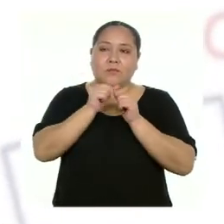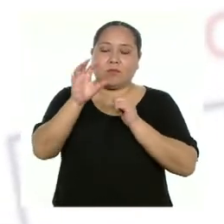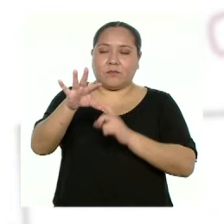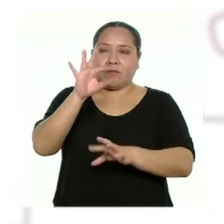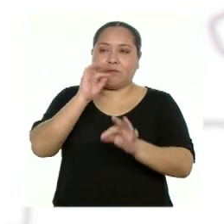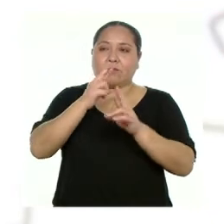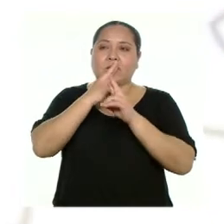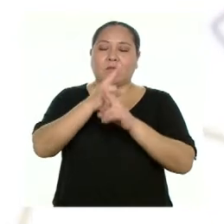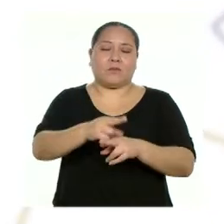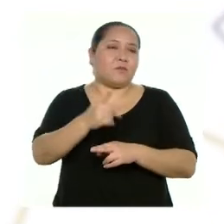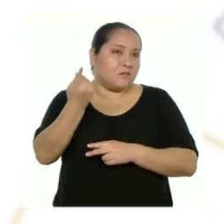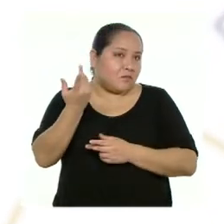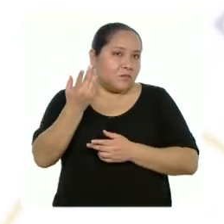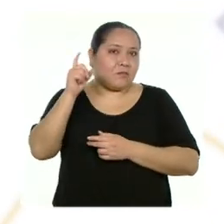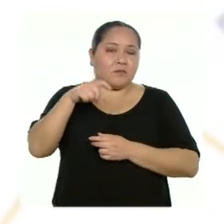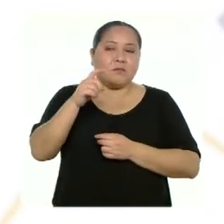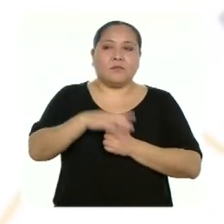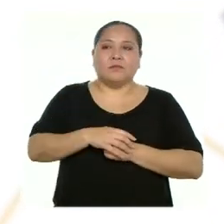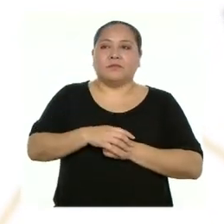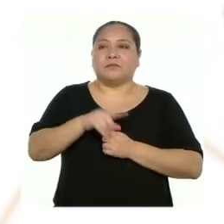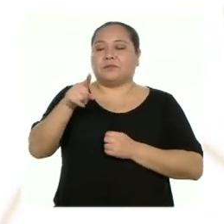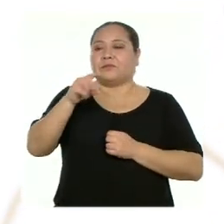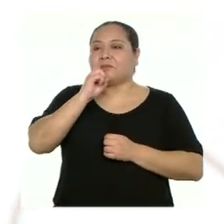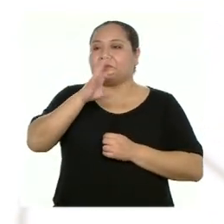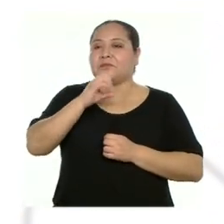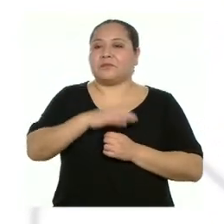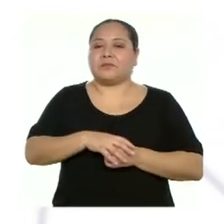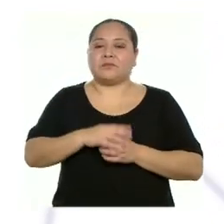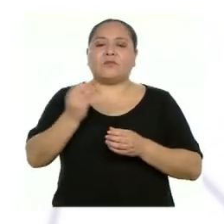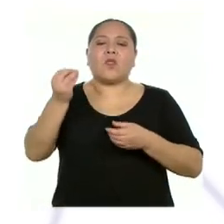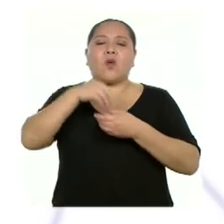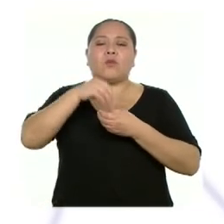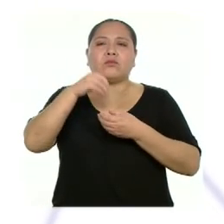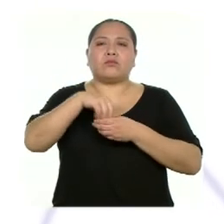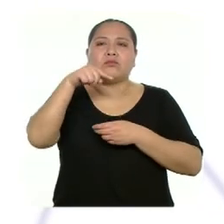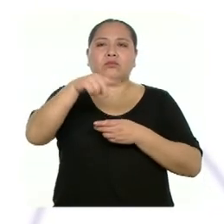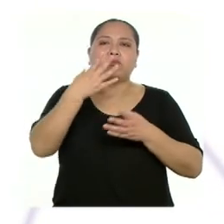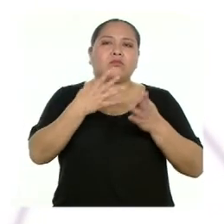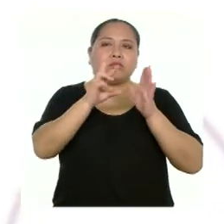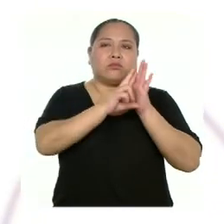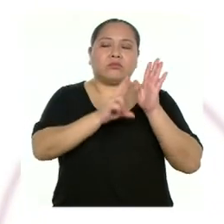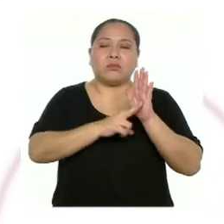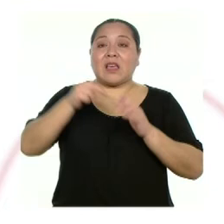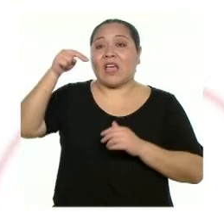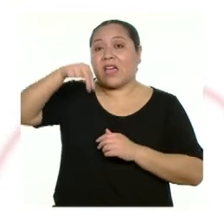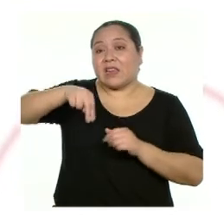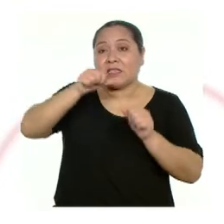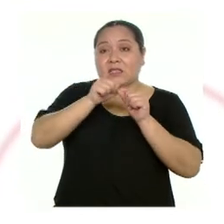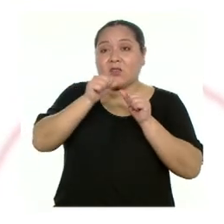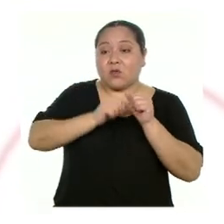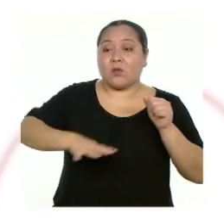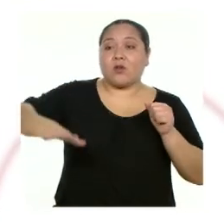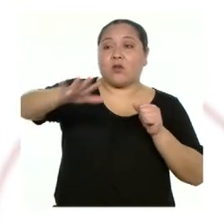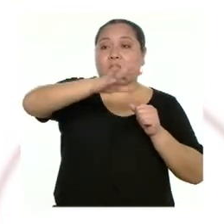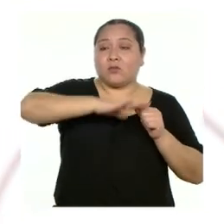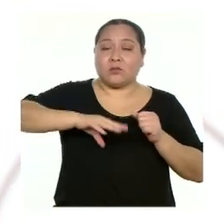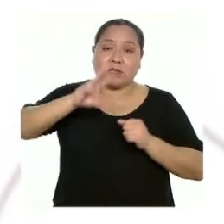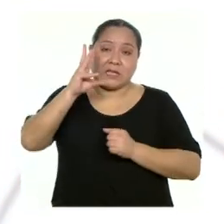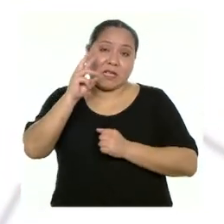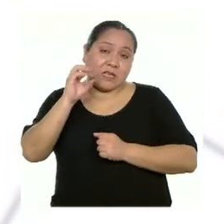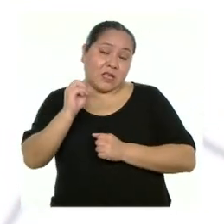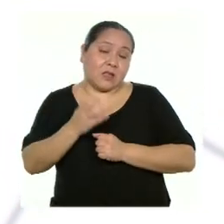necesitamos. Vayamos diciendo los valores que intervienen en la fórmula. N es el número de datos, en este caso